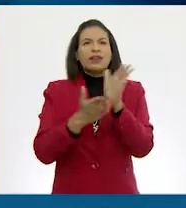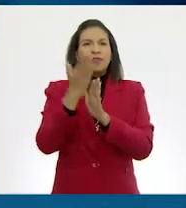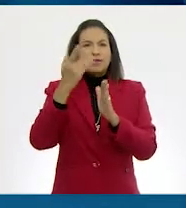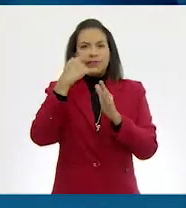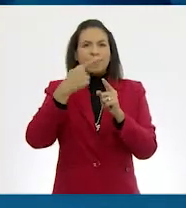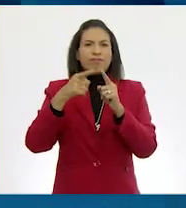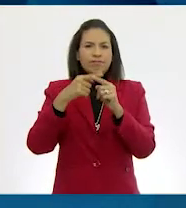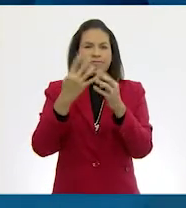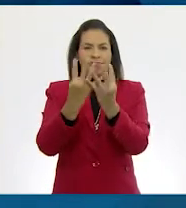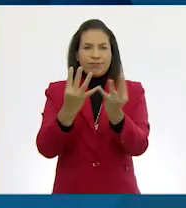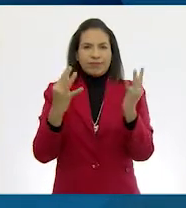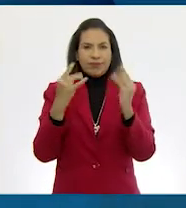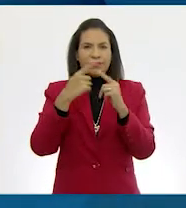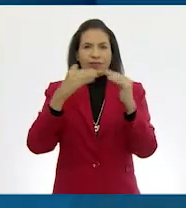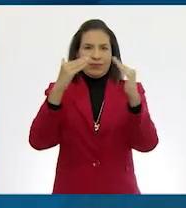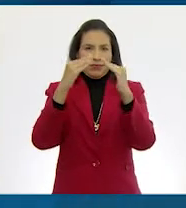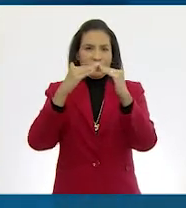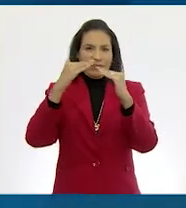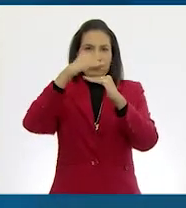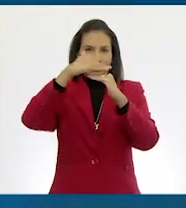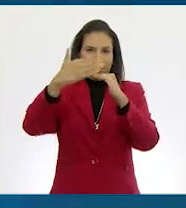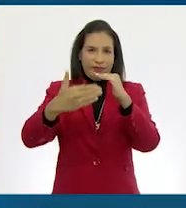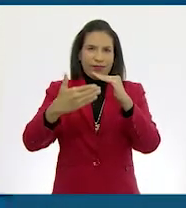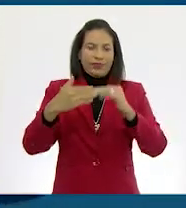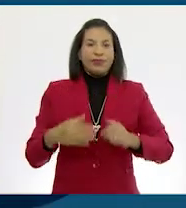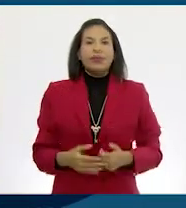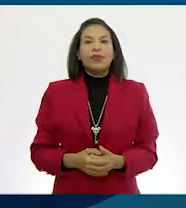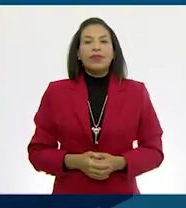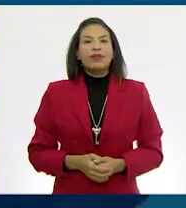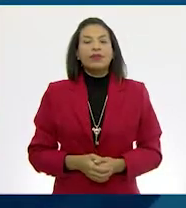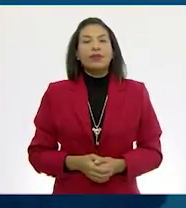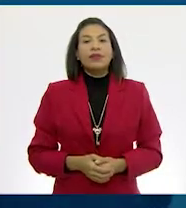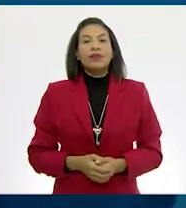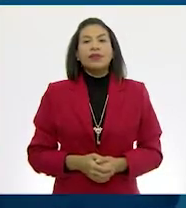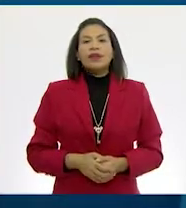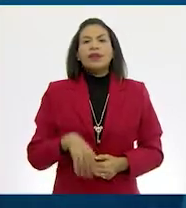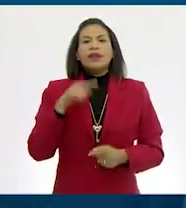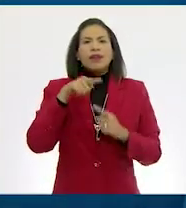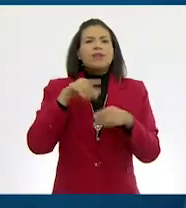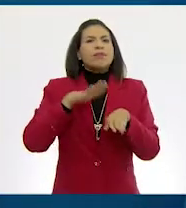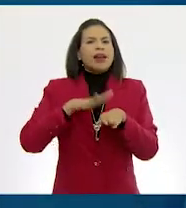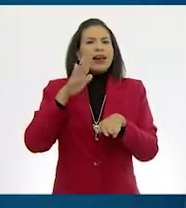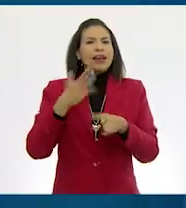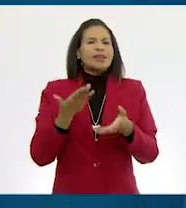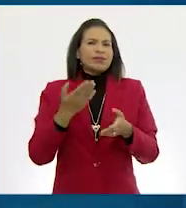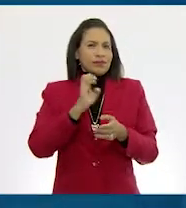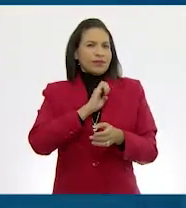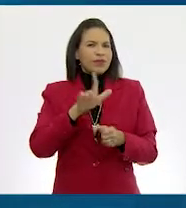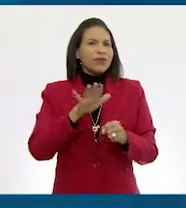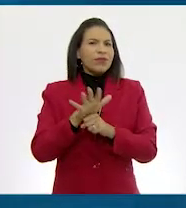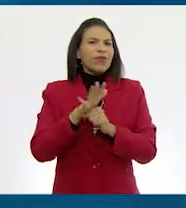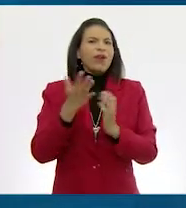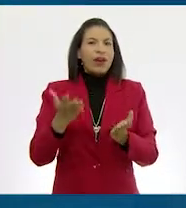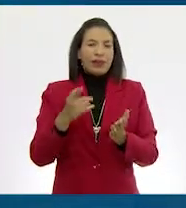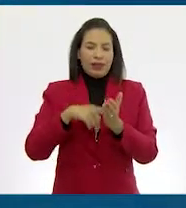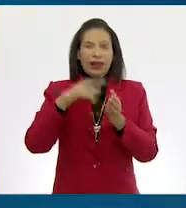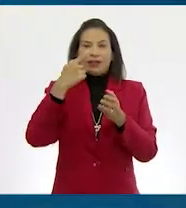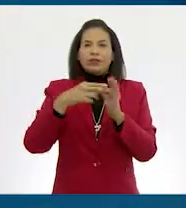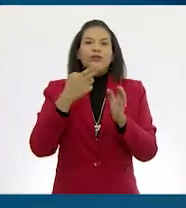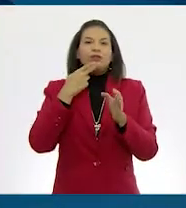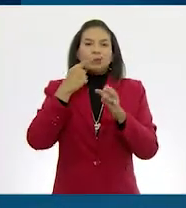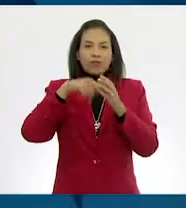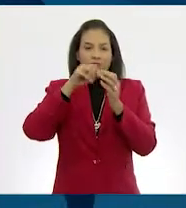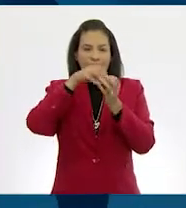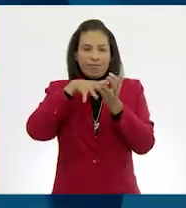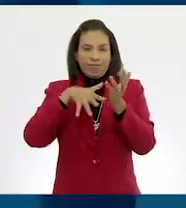cercas y techos para casas pero lo que lo hace aún más especial es el líquido vital que